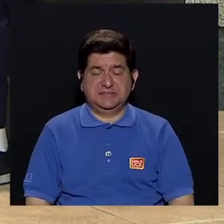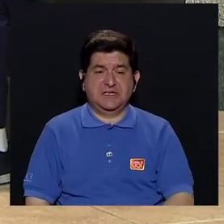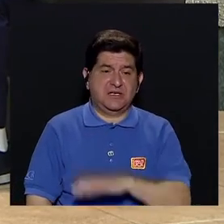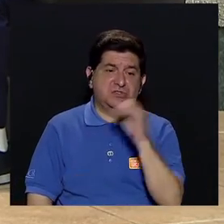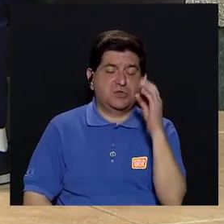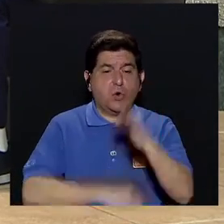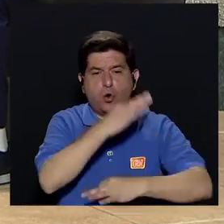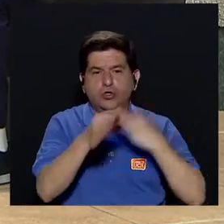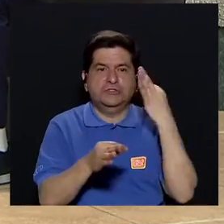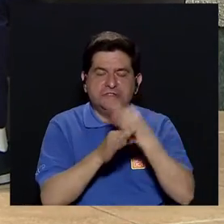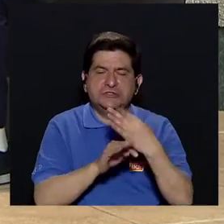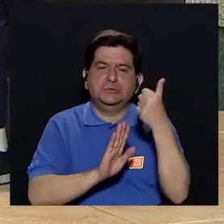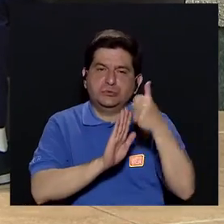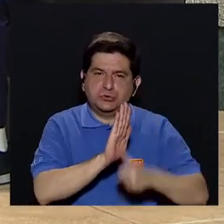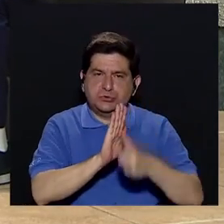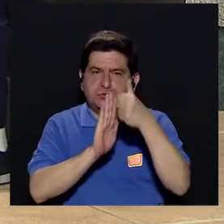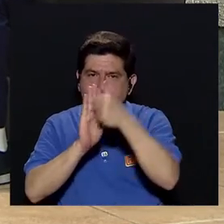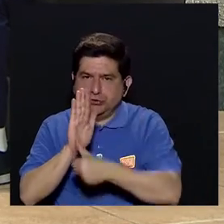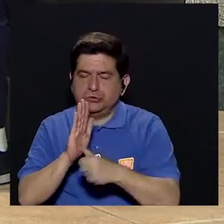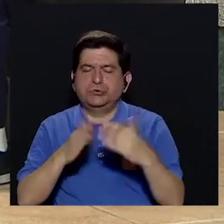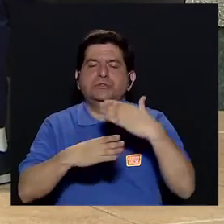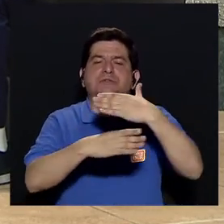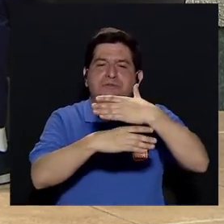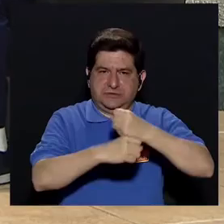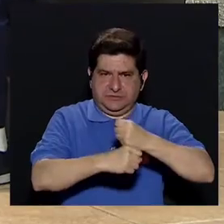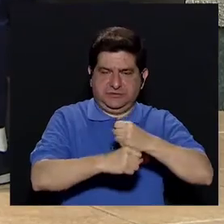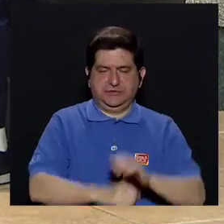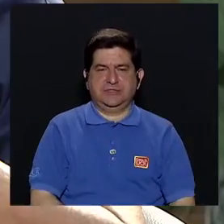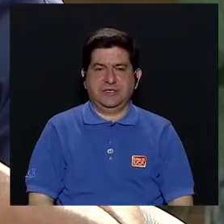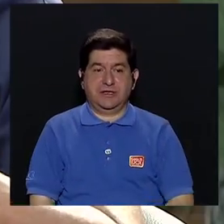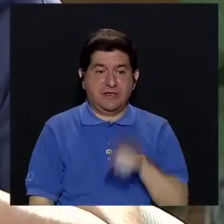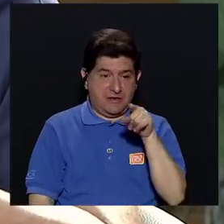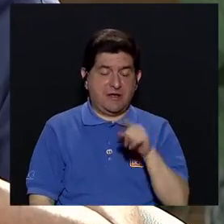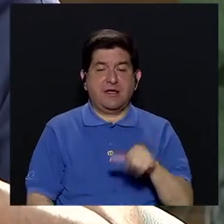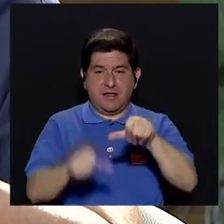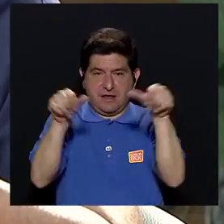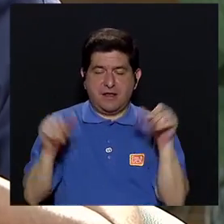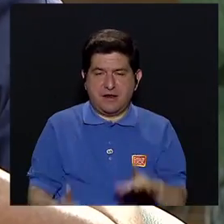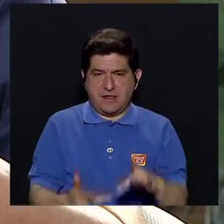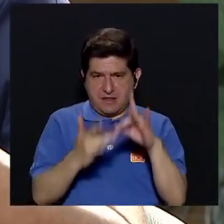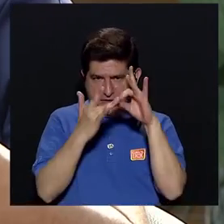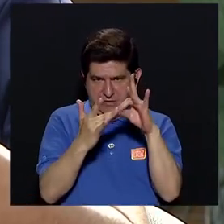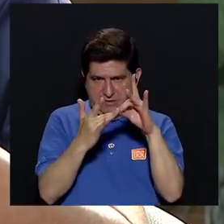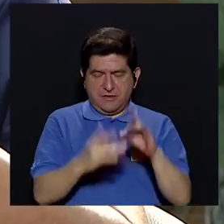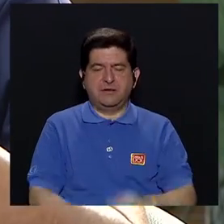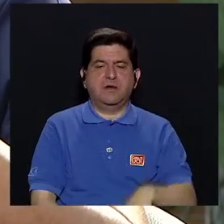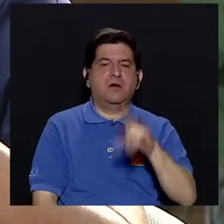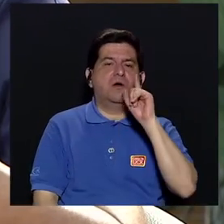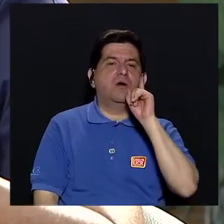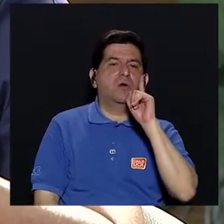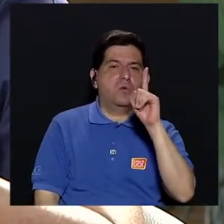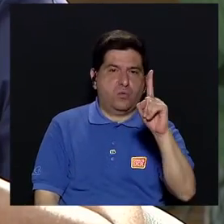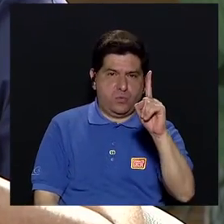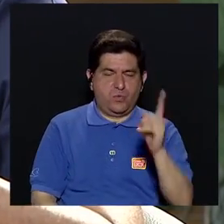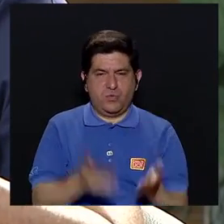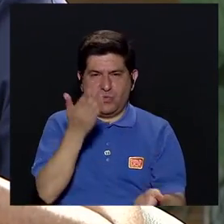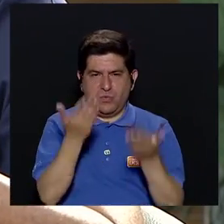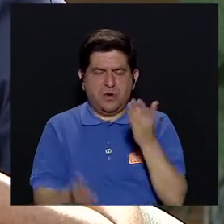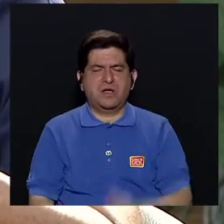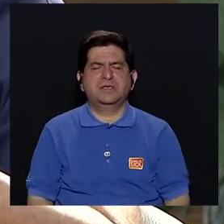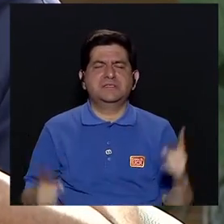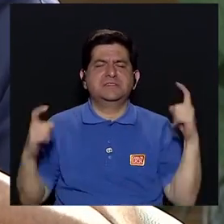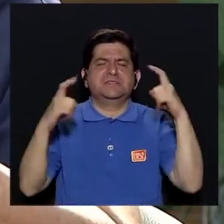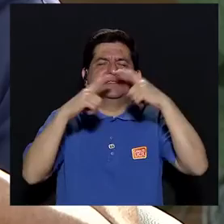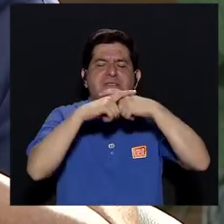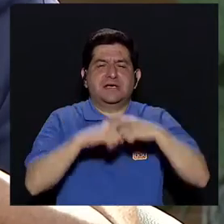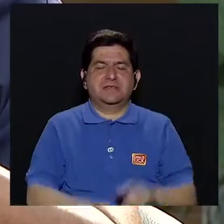aspectos o tipos de cirugía que se pueden realizar dentro de esta especialidad, una